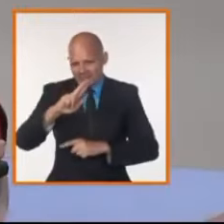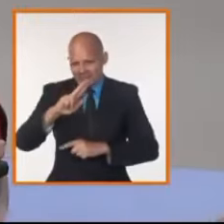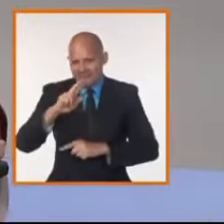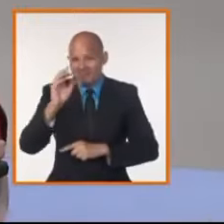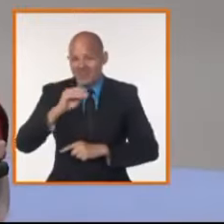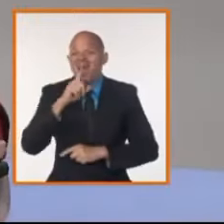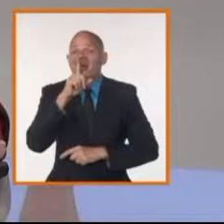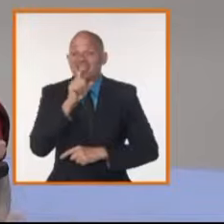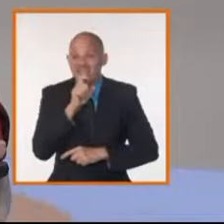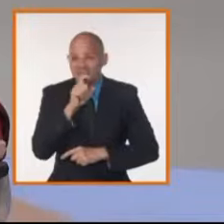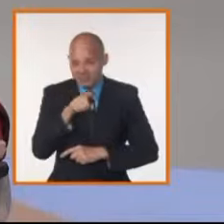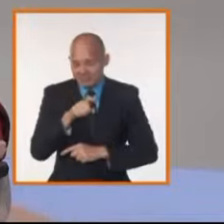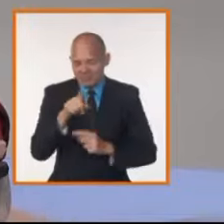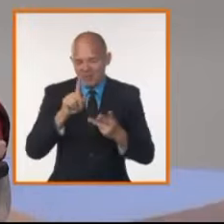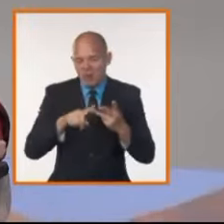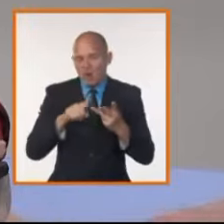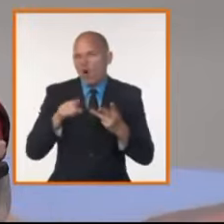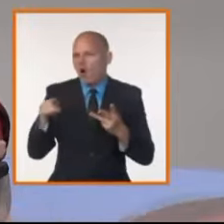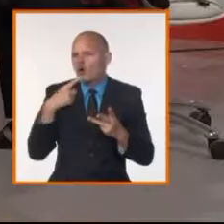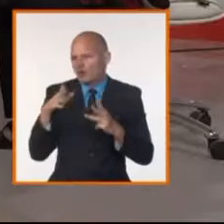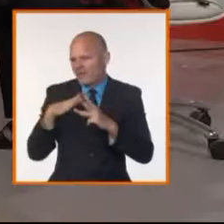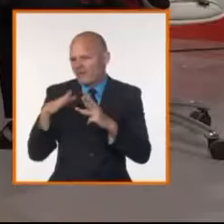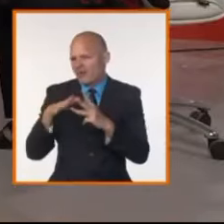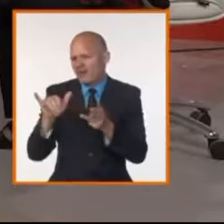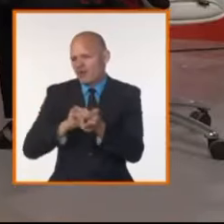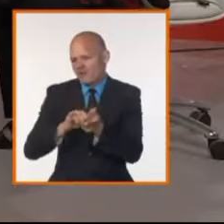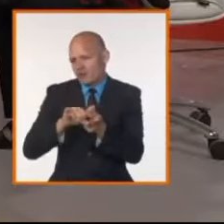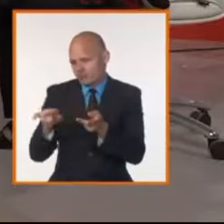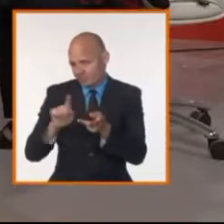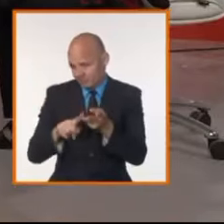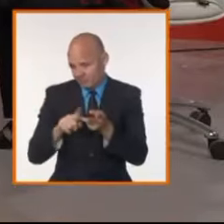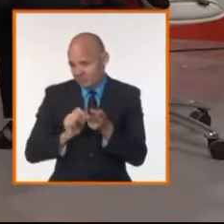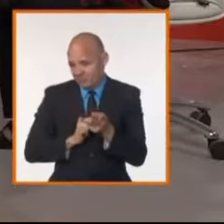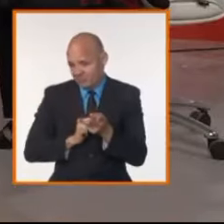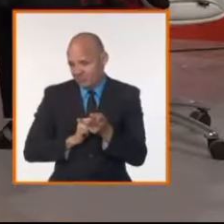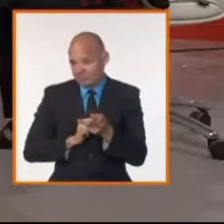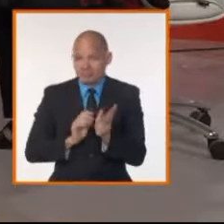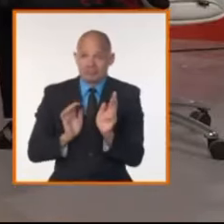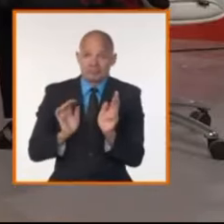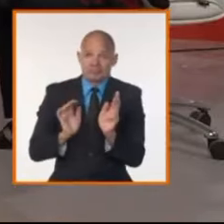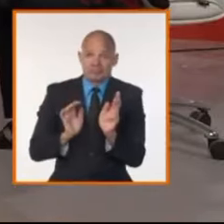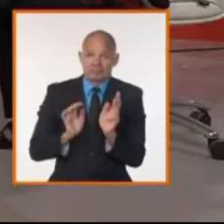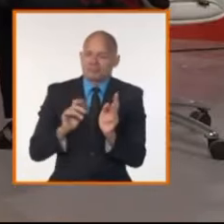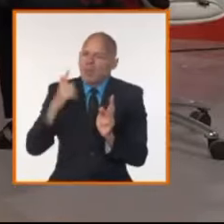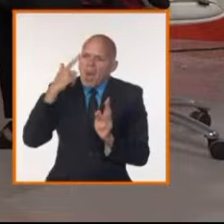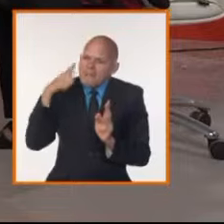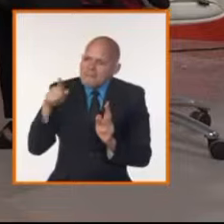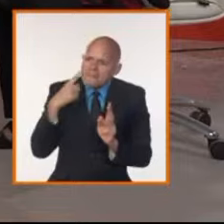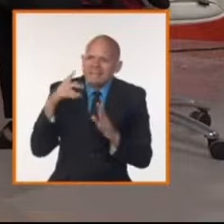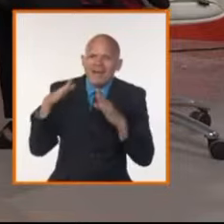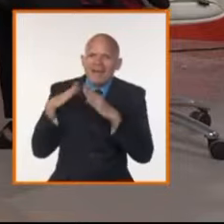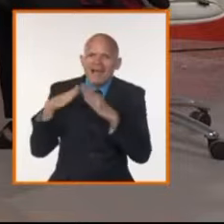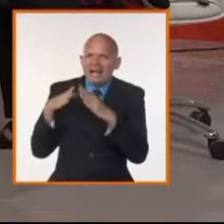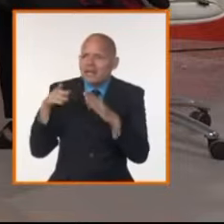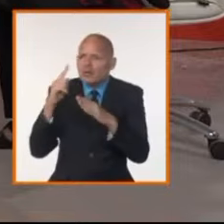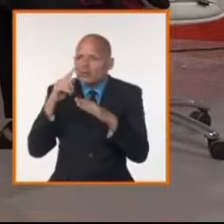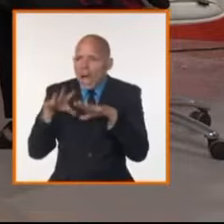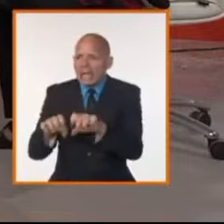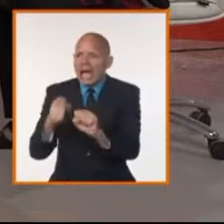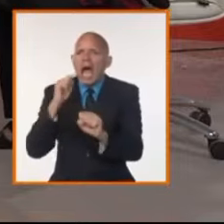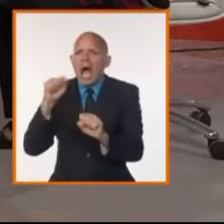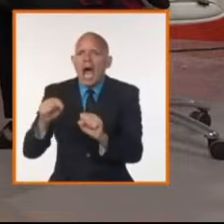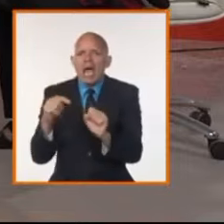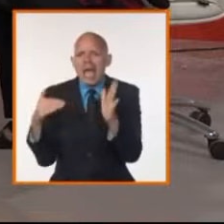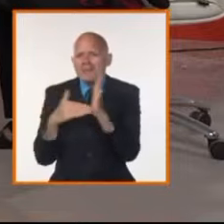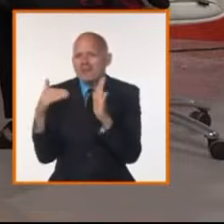fiscales y en una casa un político estadunidense es normal encontrarse medio millón de dólares actives de oro yó sal este cas reitero